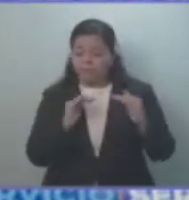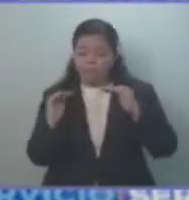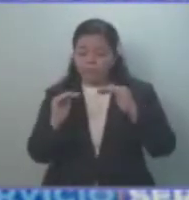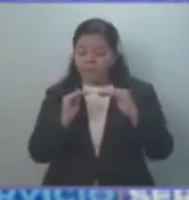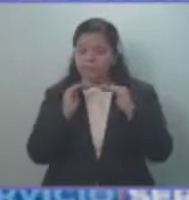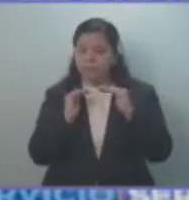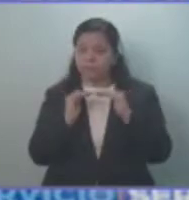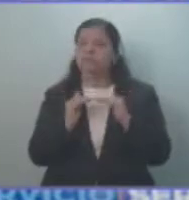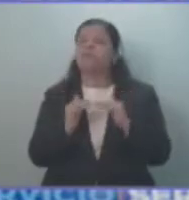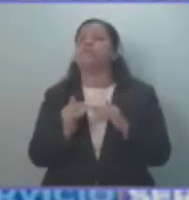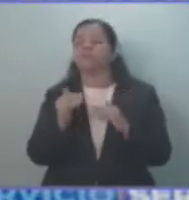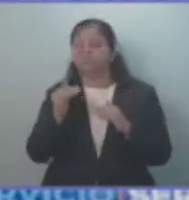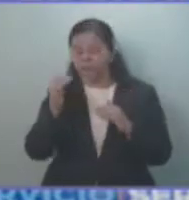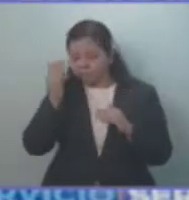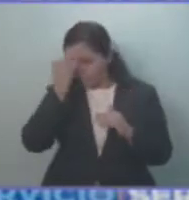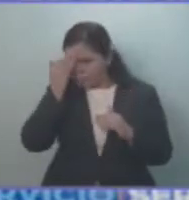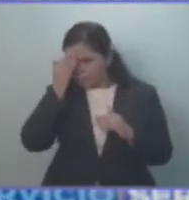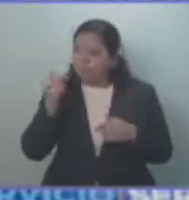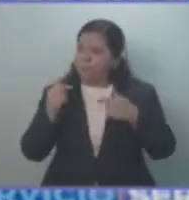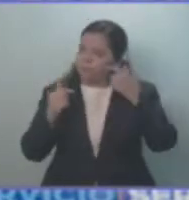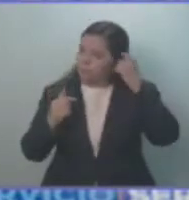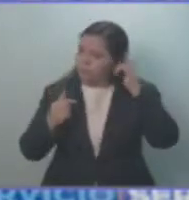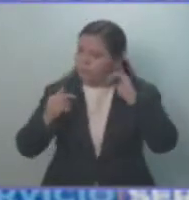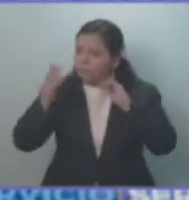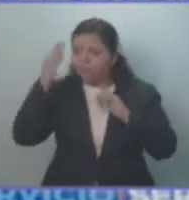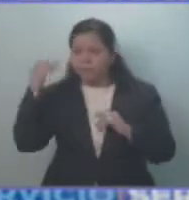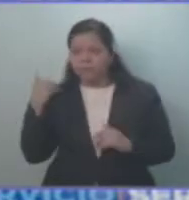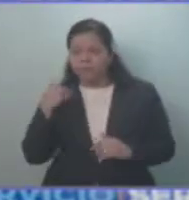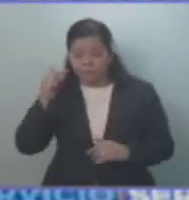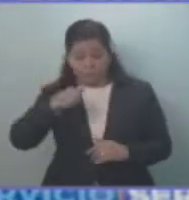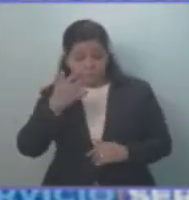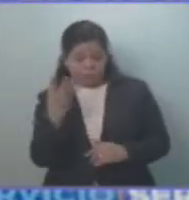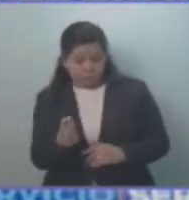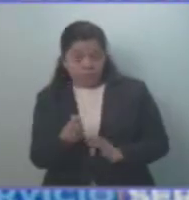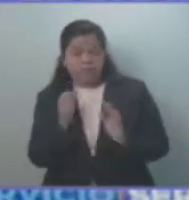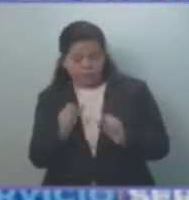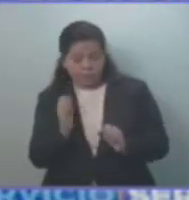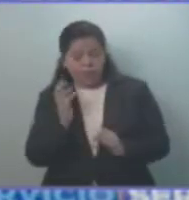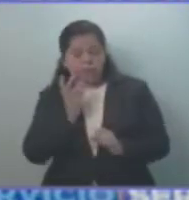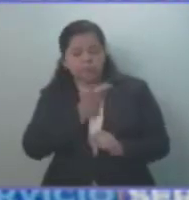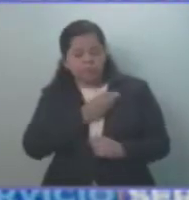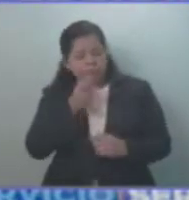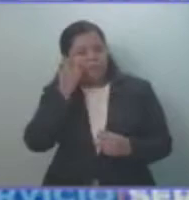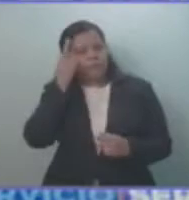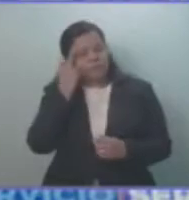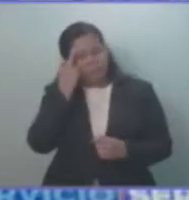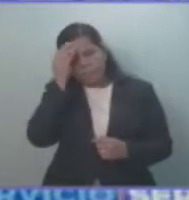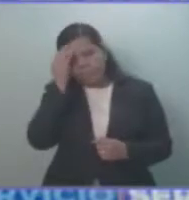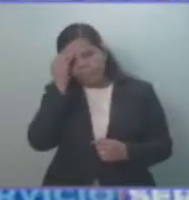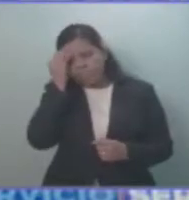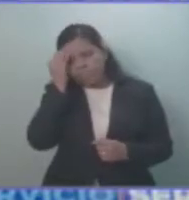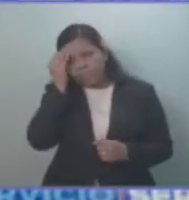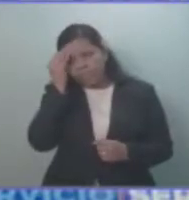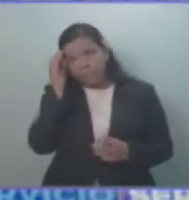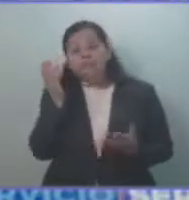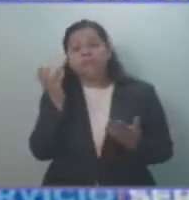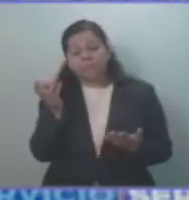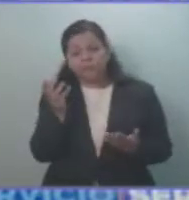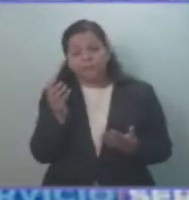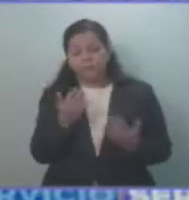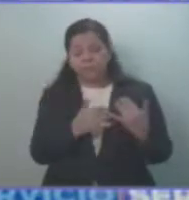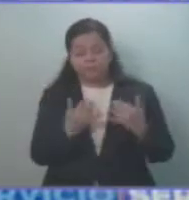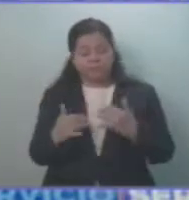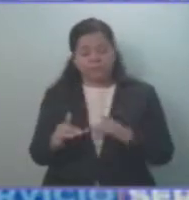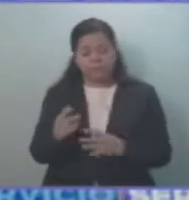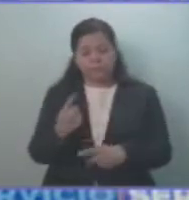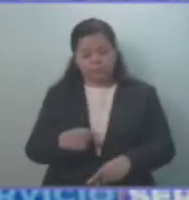duda, entre hombres y mujeres. Y hoy es un buen día para poder reflexionar sobre esas acciones